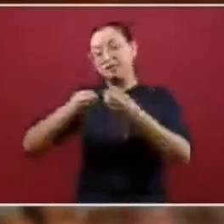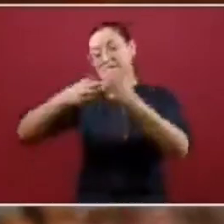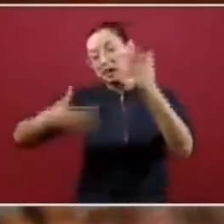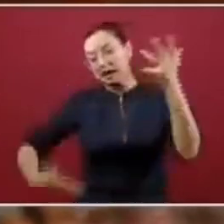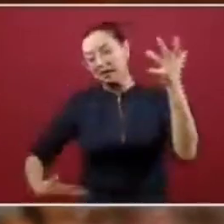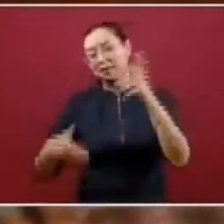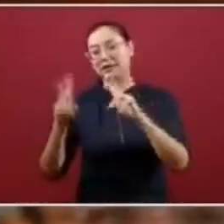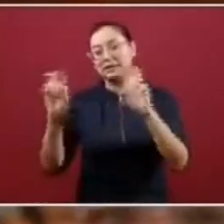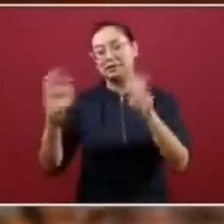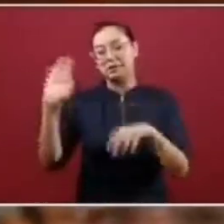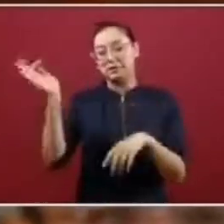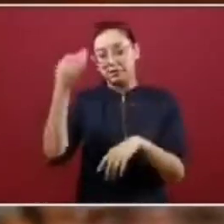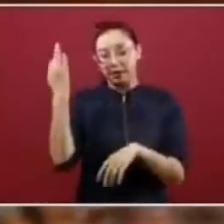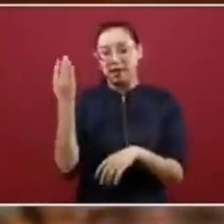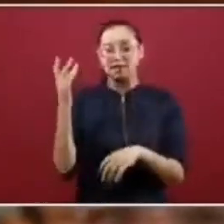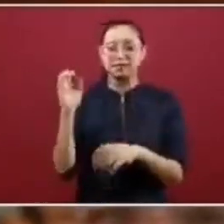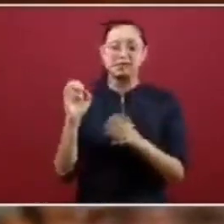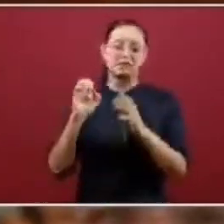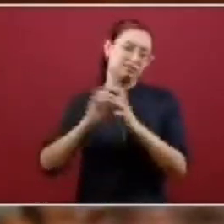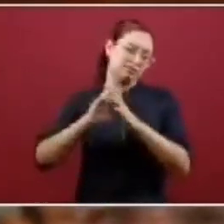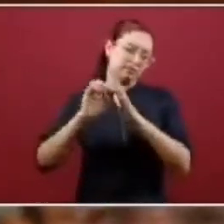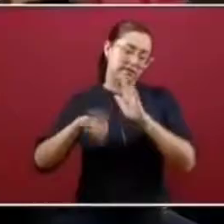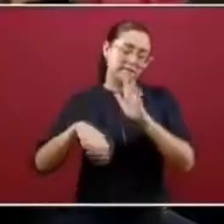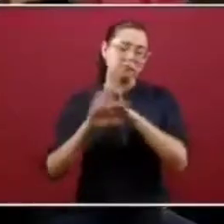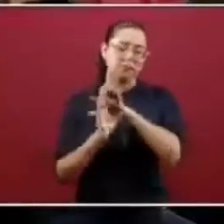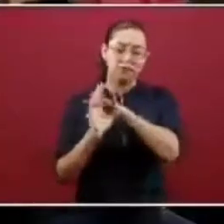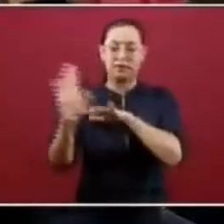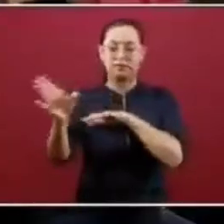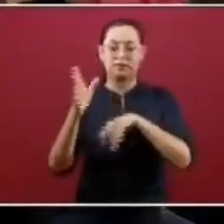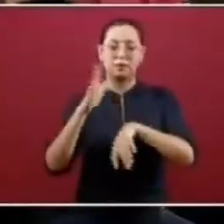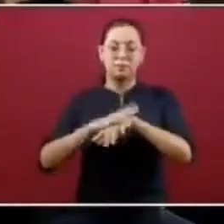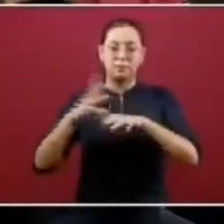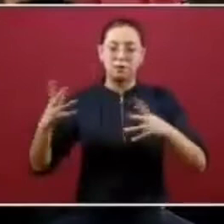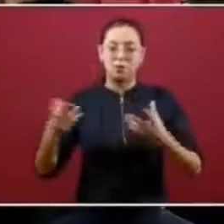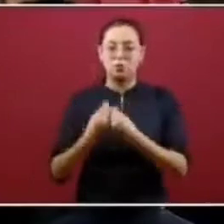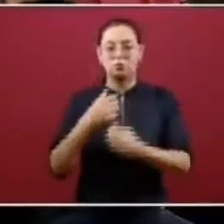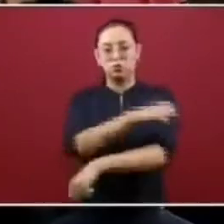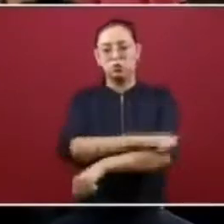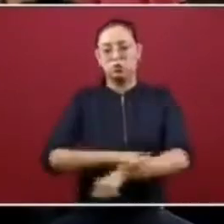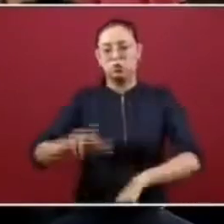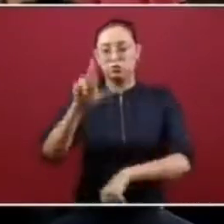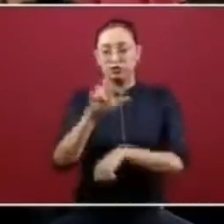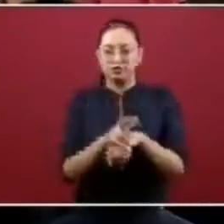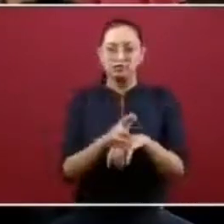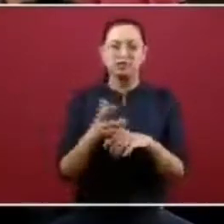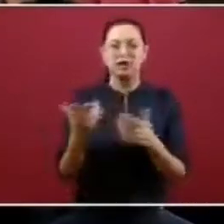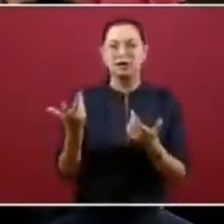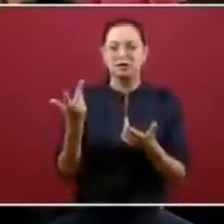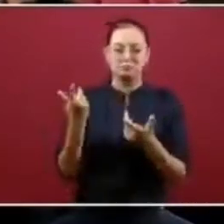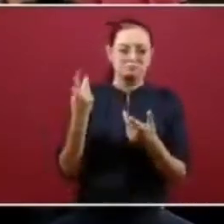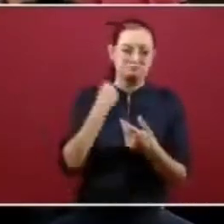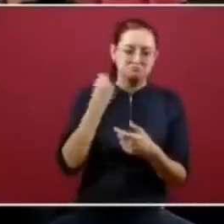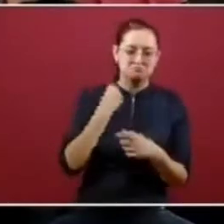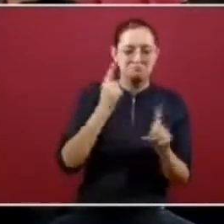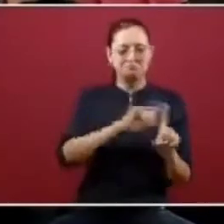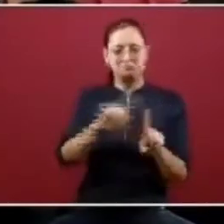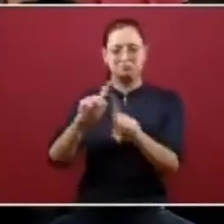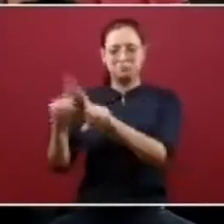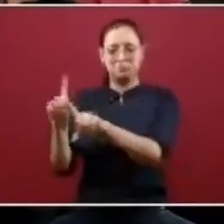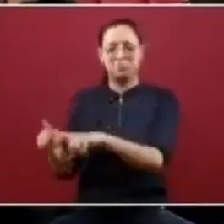en cuestiones federales, como es el tema de migración, y de una manera coordinar las acciones jurídicas de defensa del